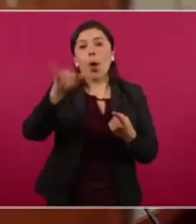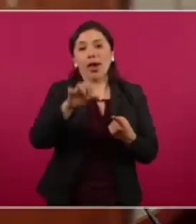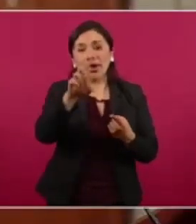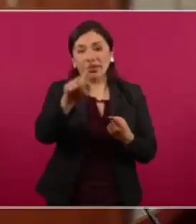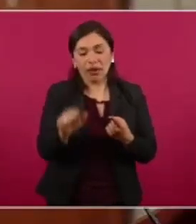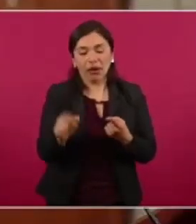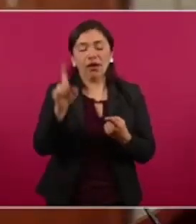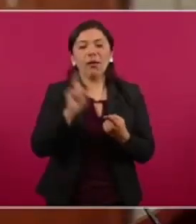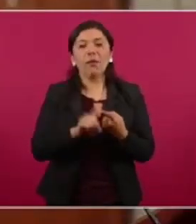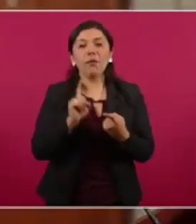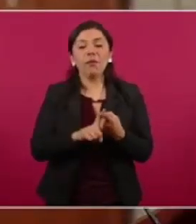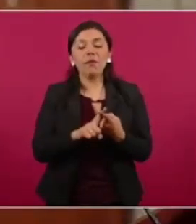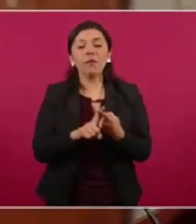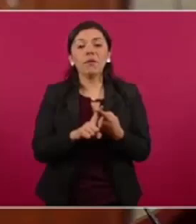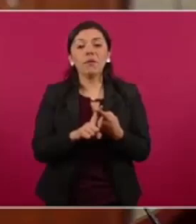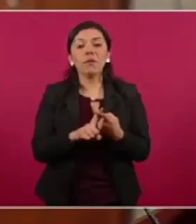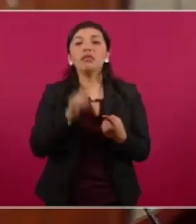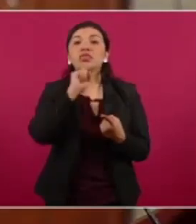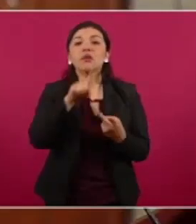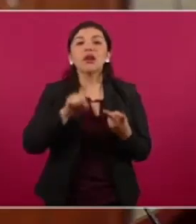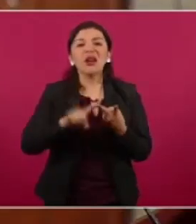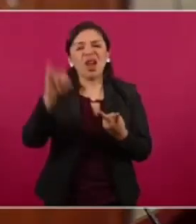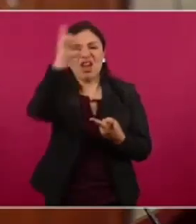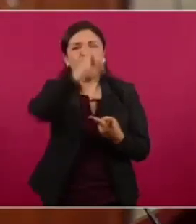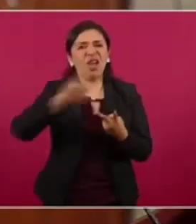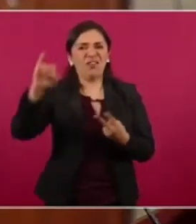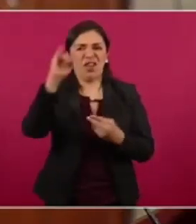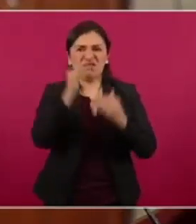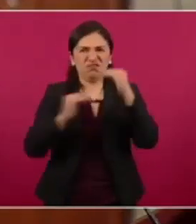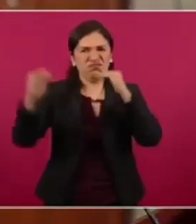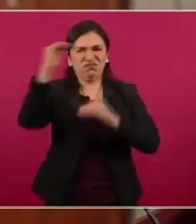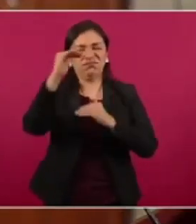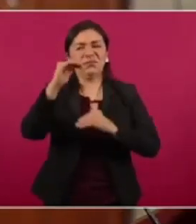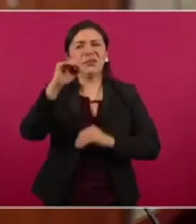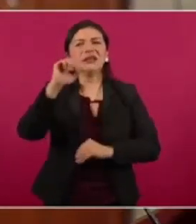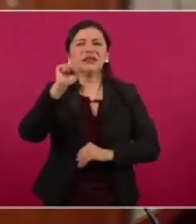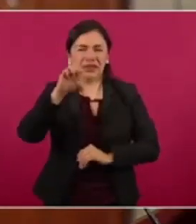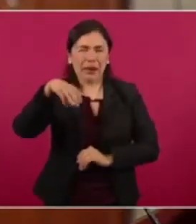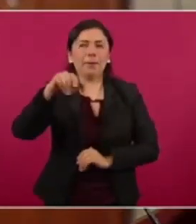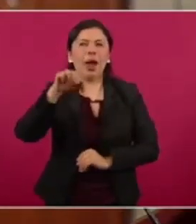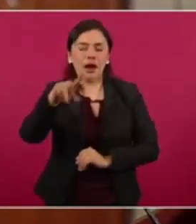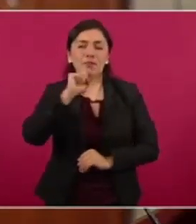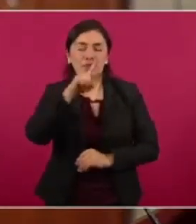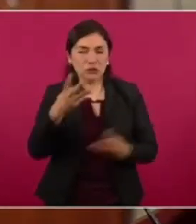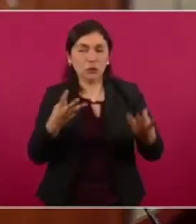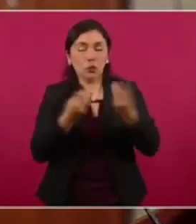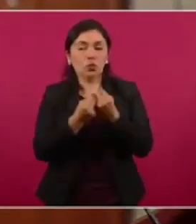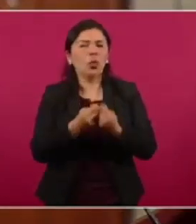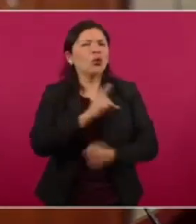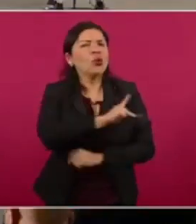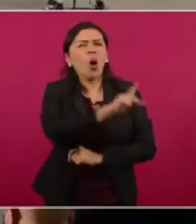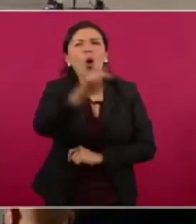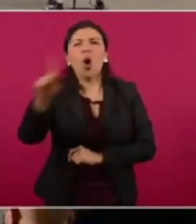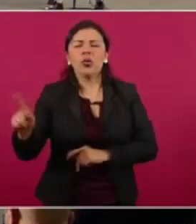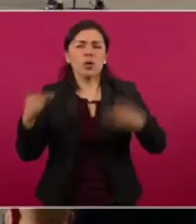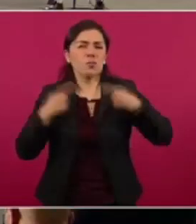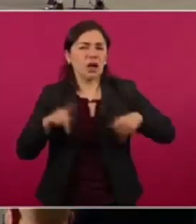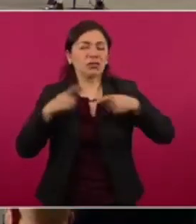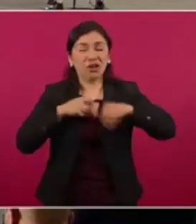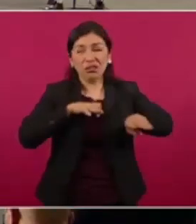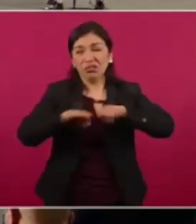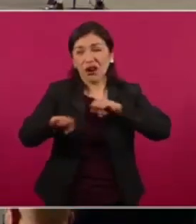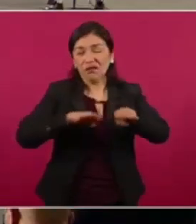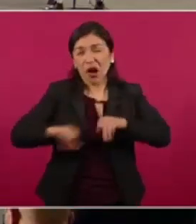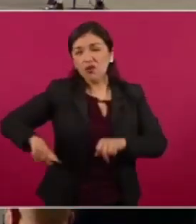y al jefe del Estado Mayor de la Secretaría de Marina, y a todos los servidores públicos que